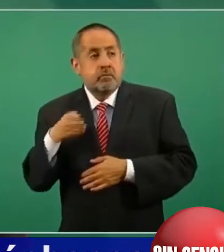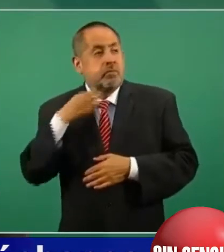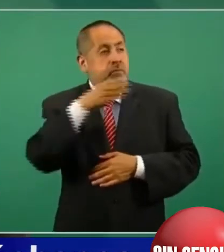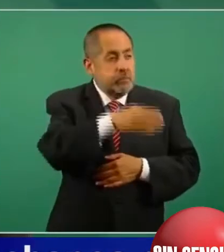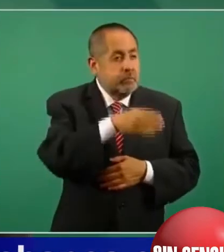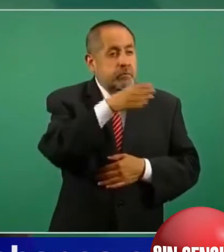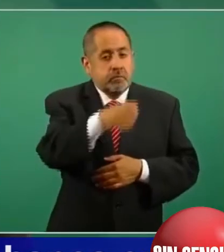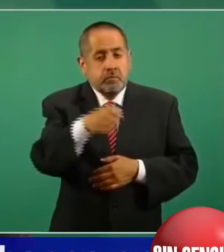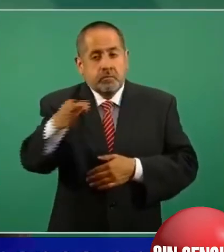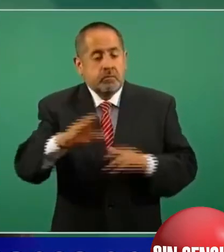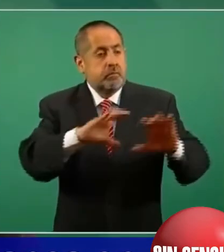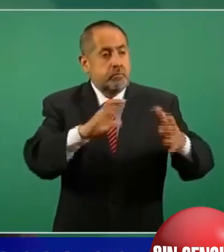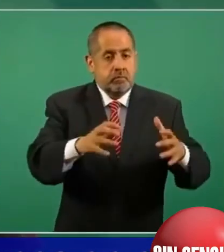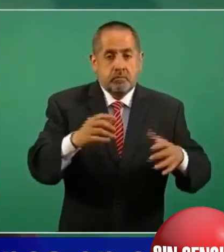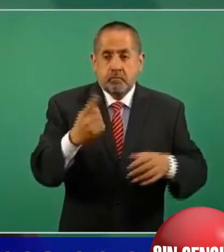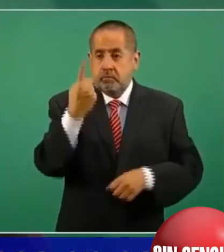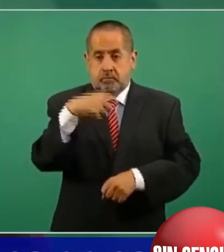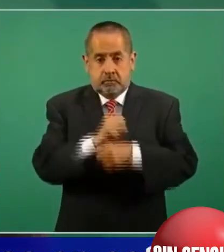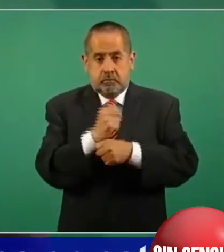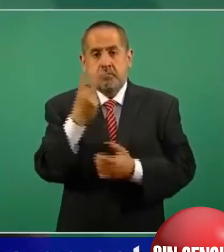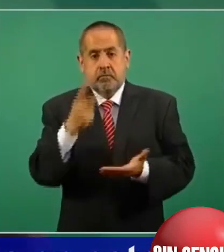cuando menos 2 veces por semana.